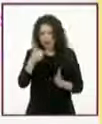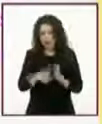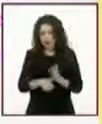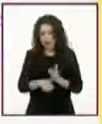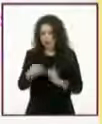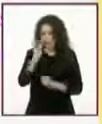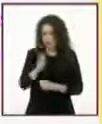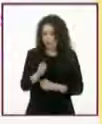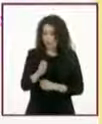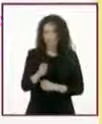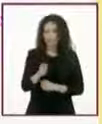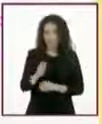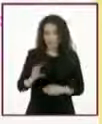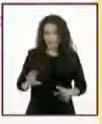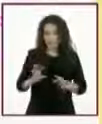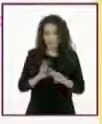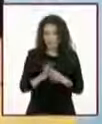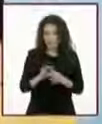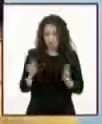introducción.